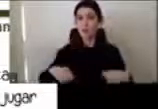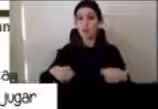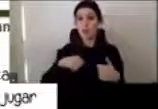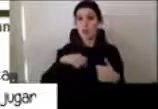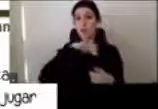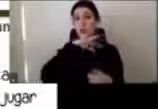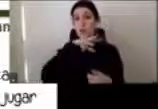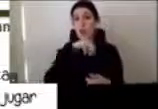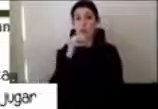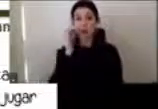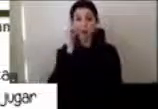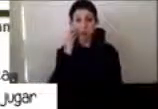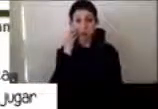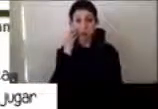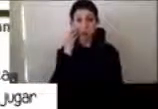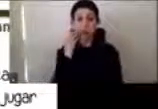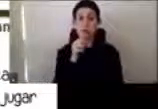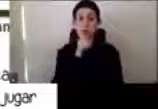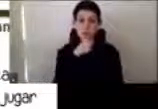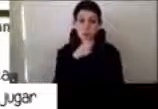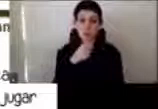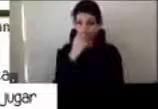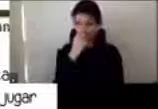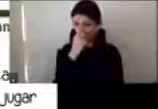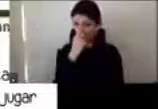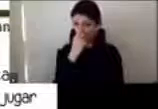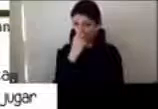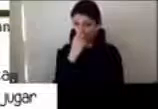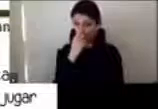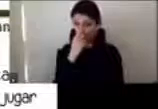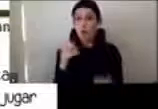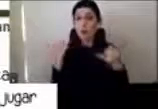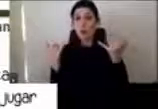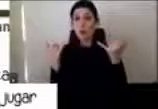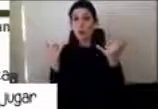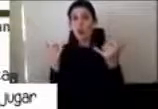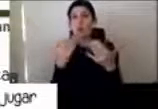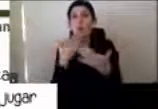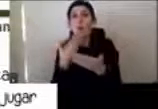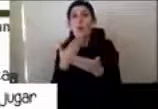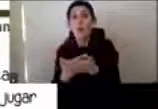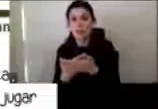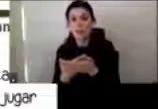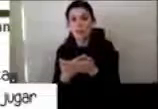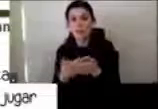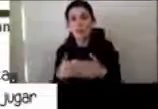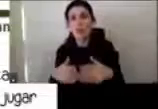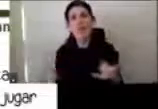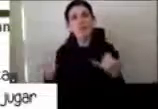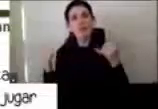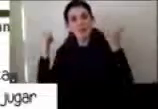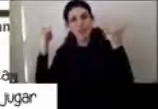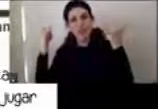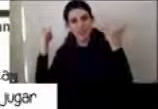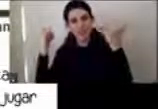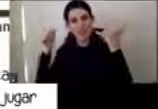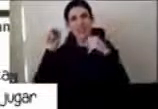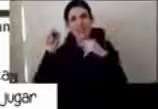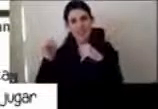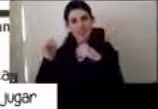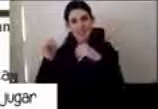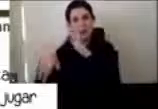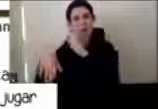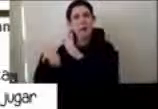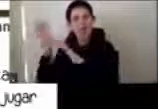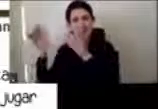está jugando cuando hay una sensación de disfrute e importa más el juego en sí mismo que el resultado que se pueda obtener. Ganar